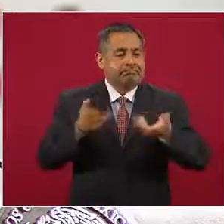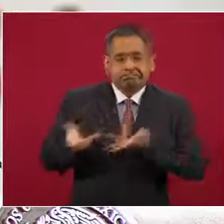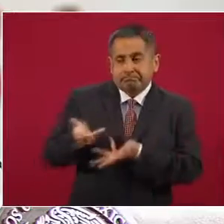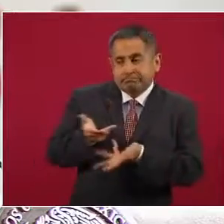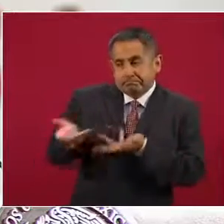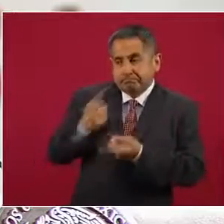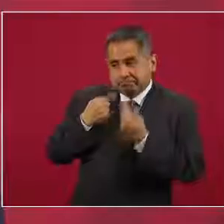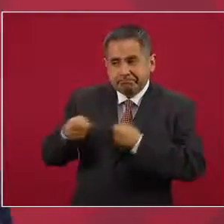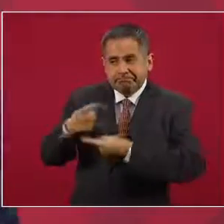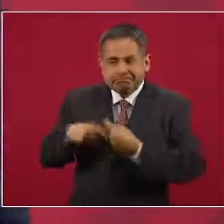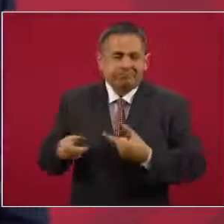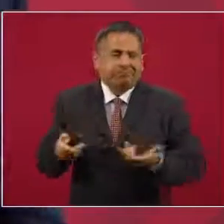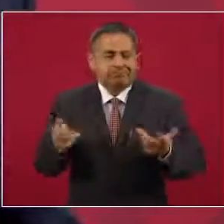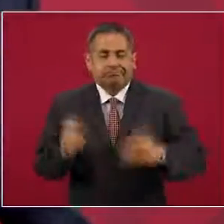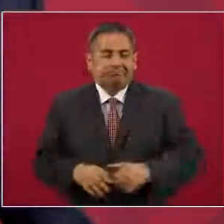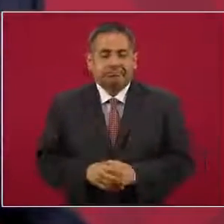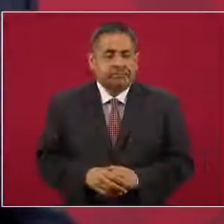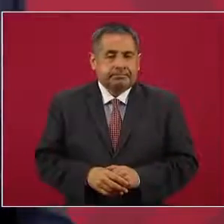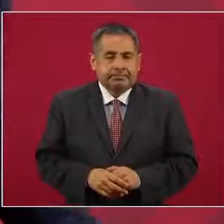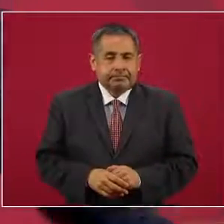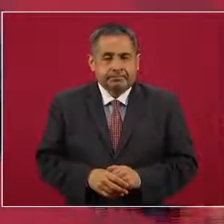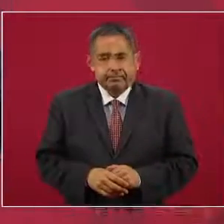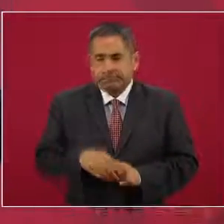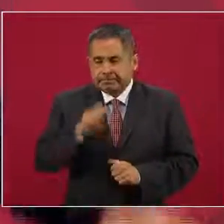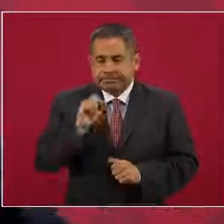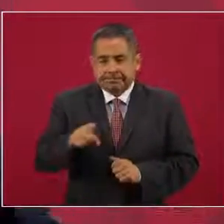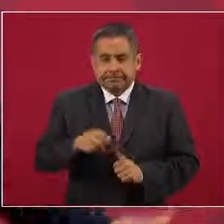y llevaban